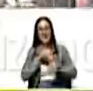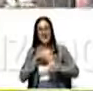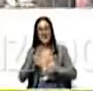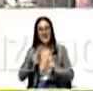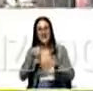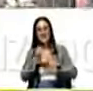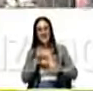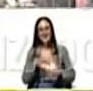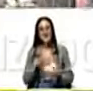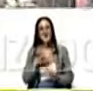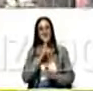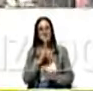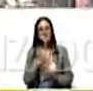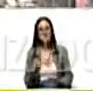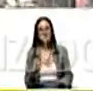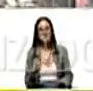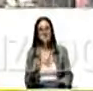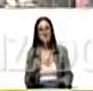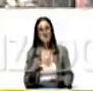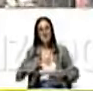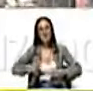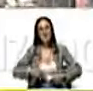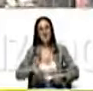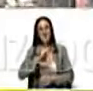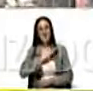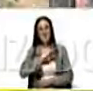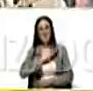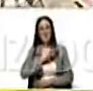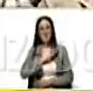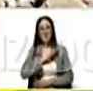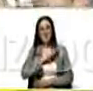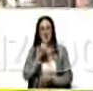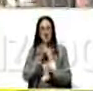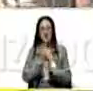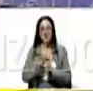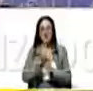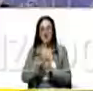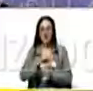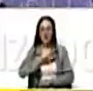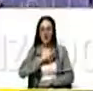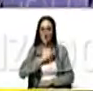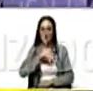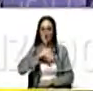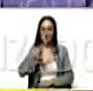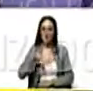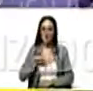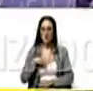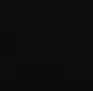¿Producto de qué? Del esfuerzo propio, del trabajo de nosotros.